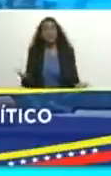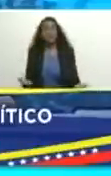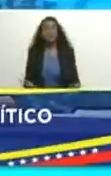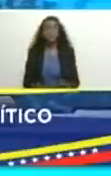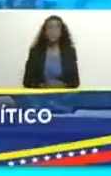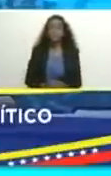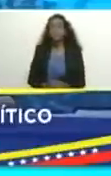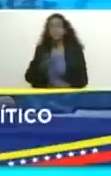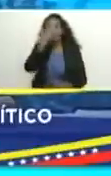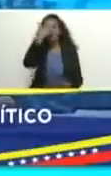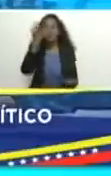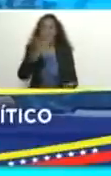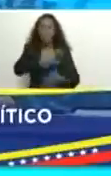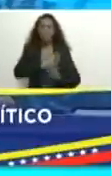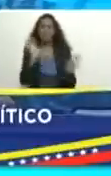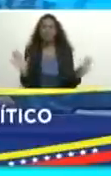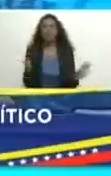CEPAS.